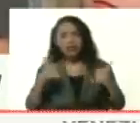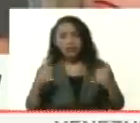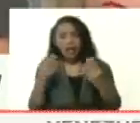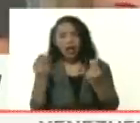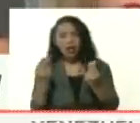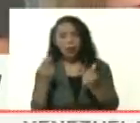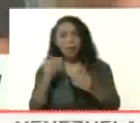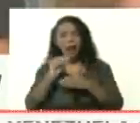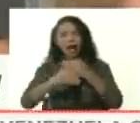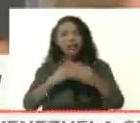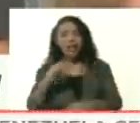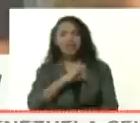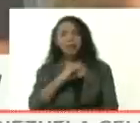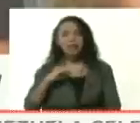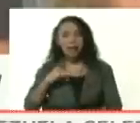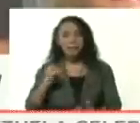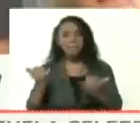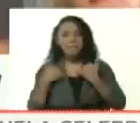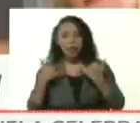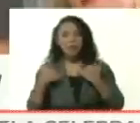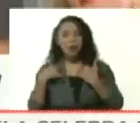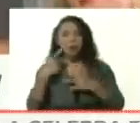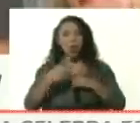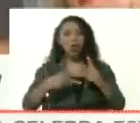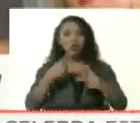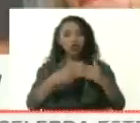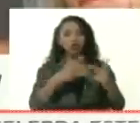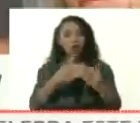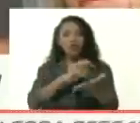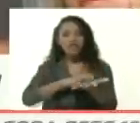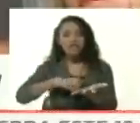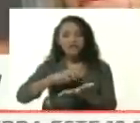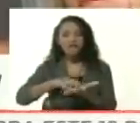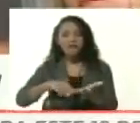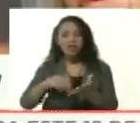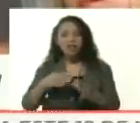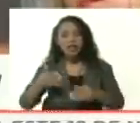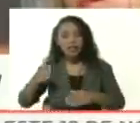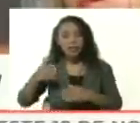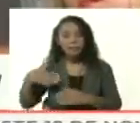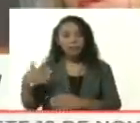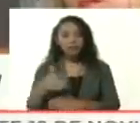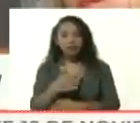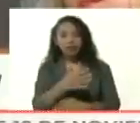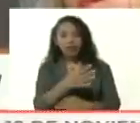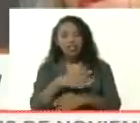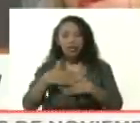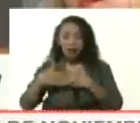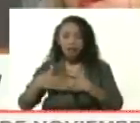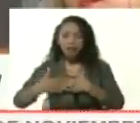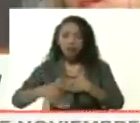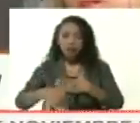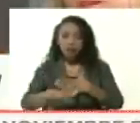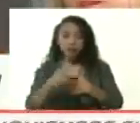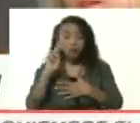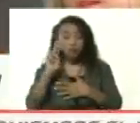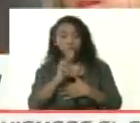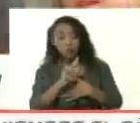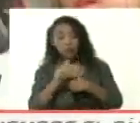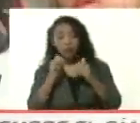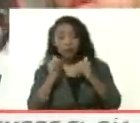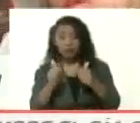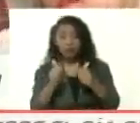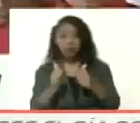el autoabastecimiento en la producción agrícola y pecuaria. ¿Ya se están trazando estrategias novedosas, efectivas?